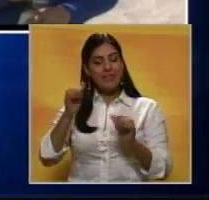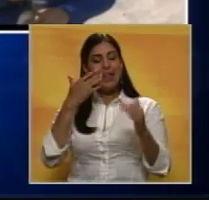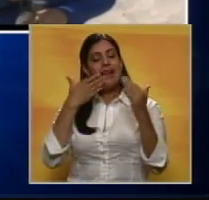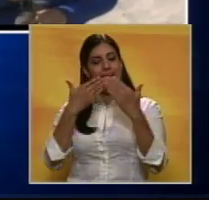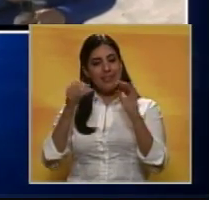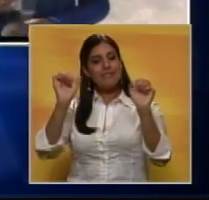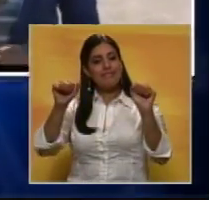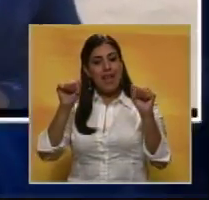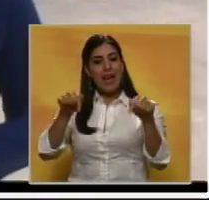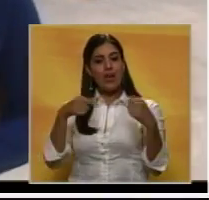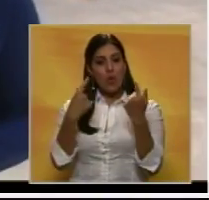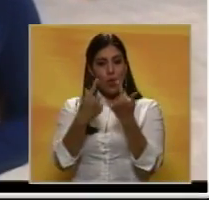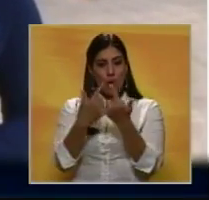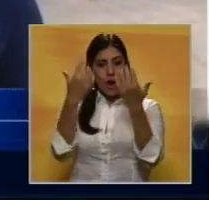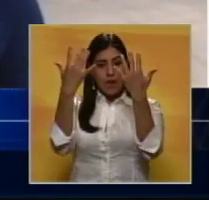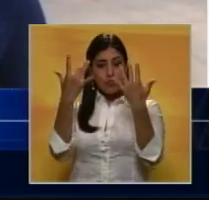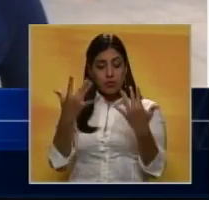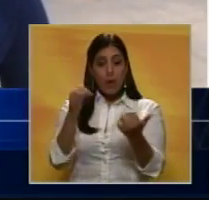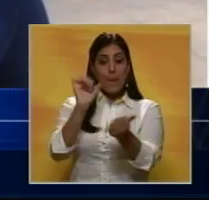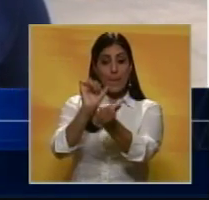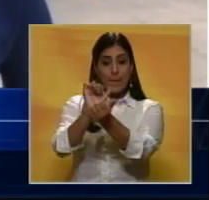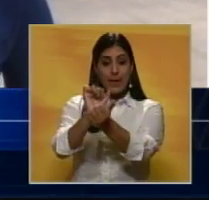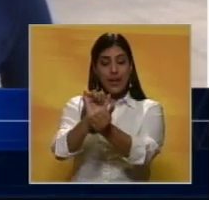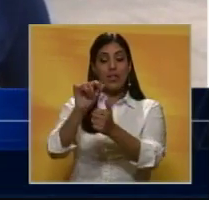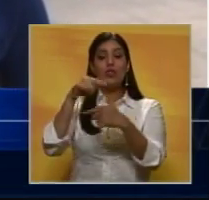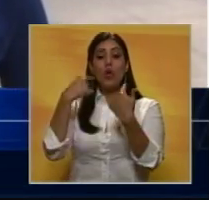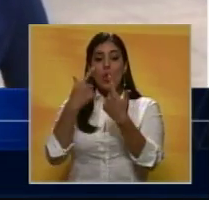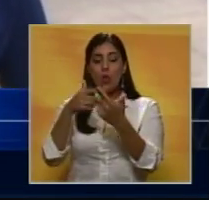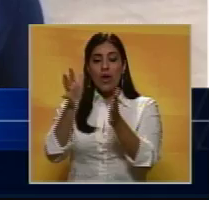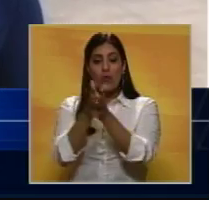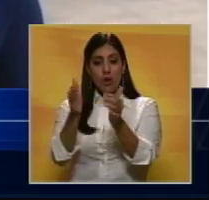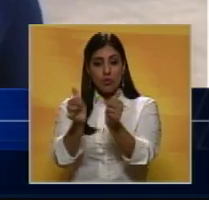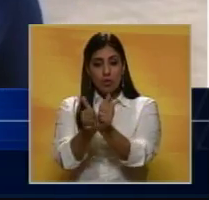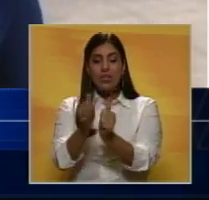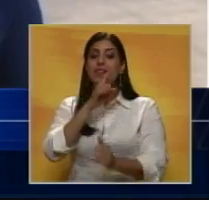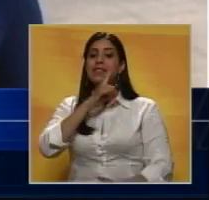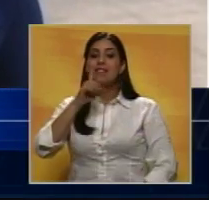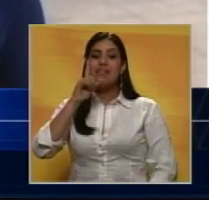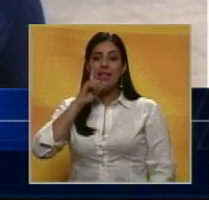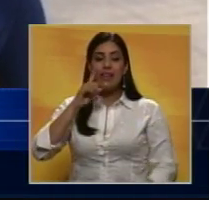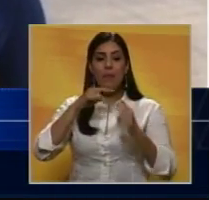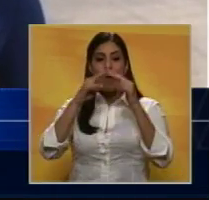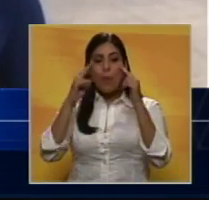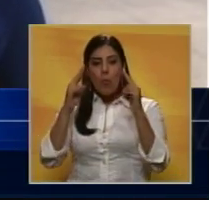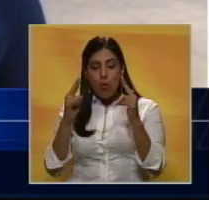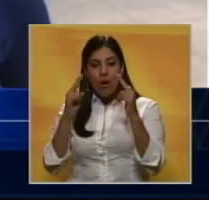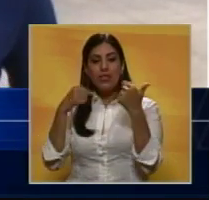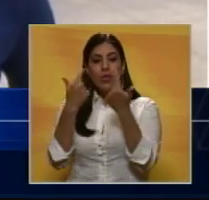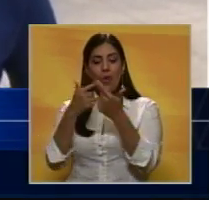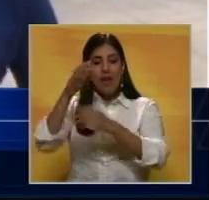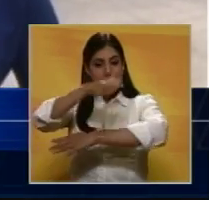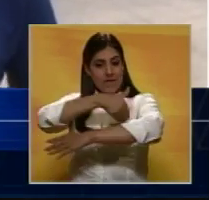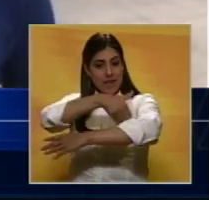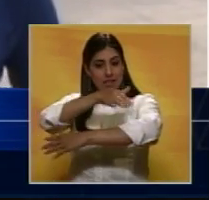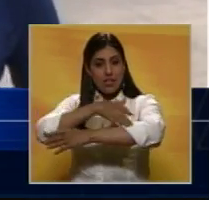paso. Efectivamente, las instalaciones del recinto penitenciario José Antonio Anzoátegui, mejor conocido como Puente Ayala en Barcelona, desde las horas de la madrugada se